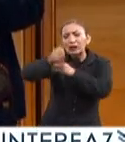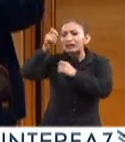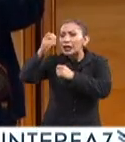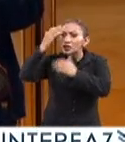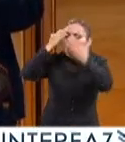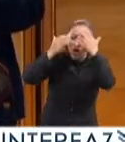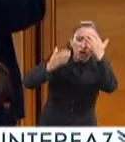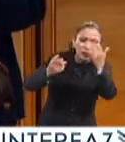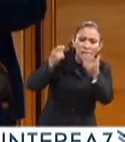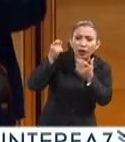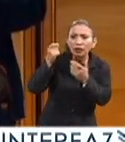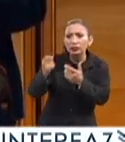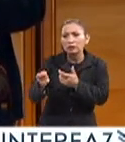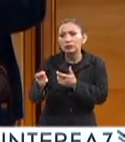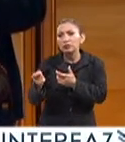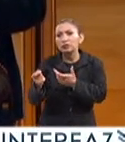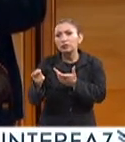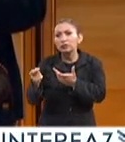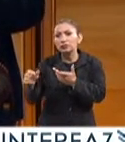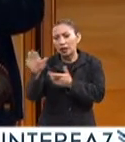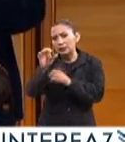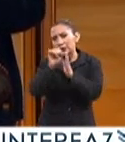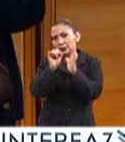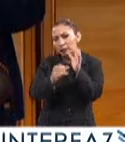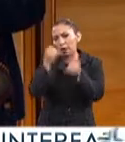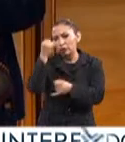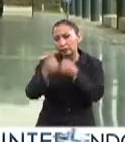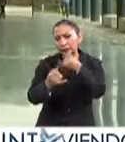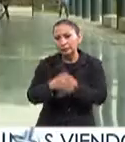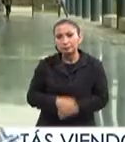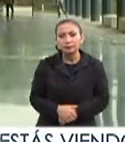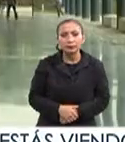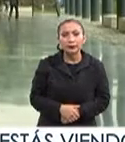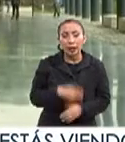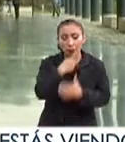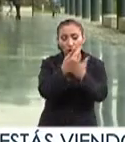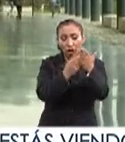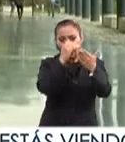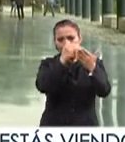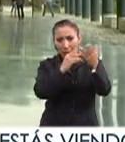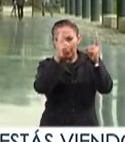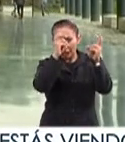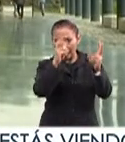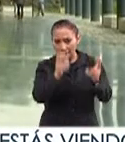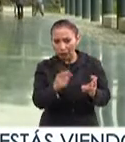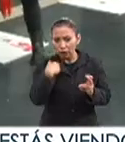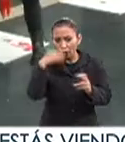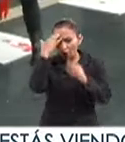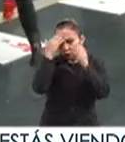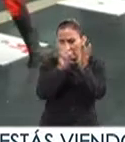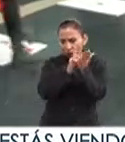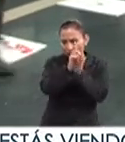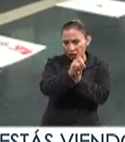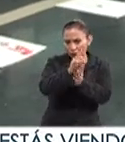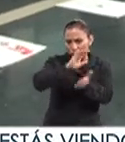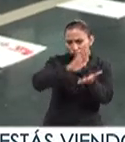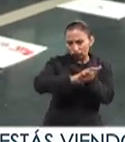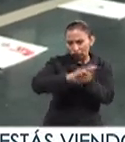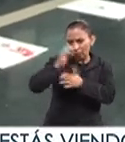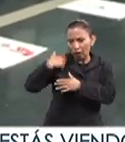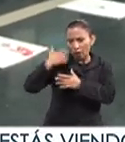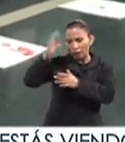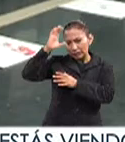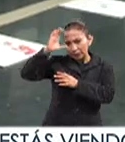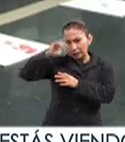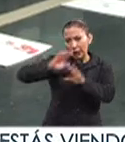el conocimiento de nuestro sistema de justicia. El plan de estudios compagina conocimientos de derecho penal con ciencias